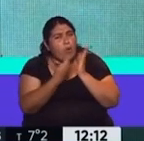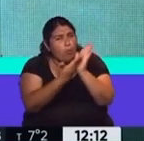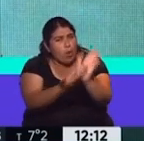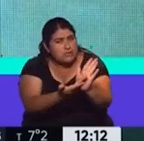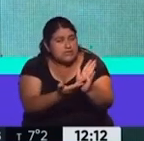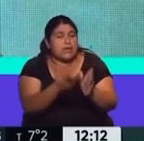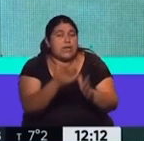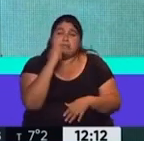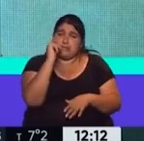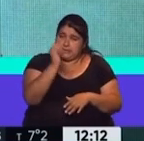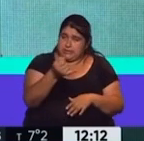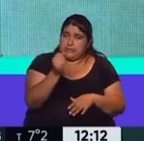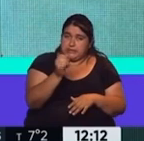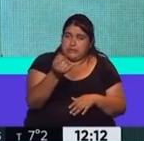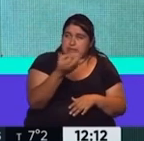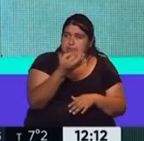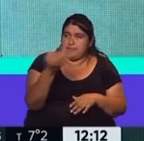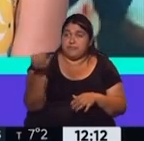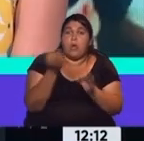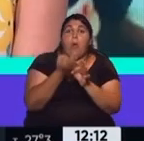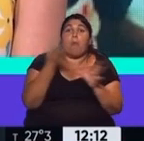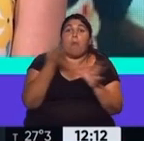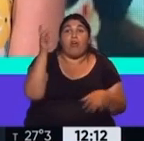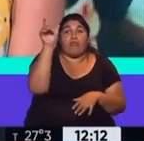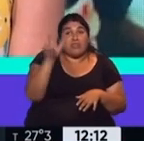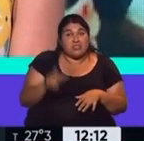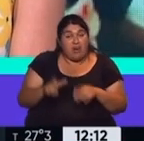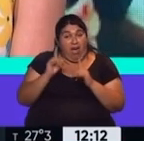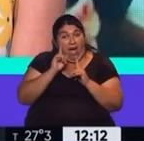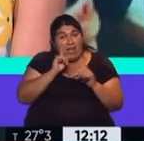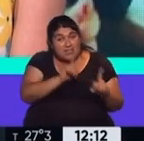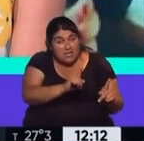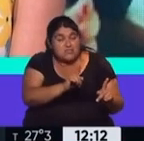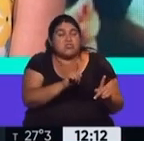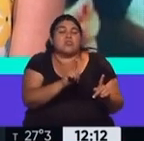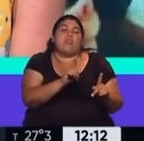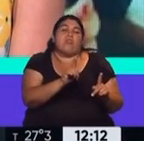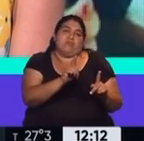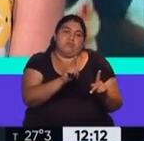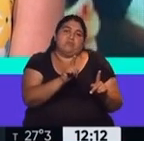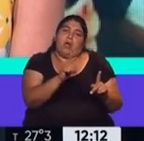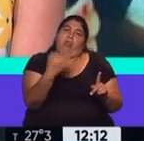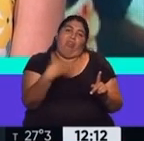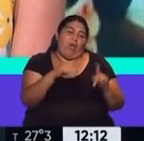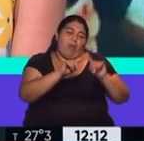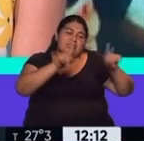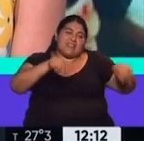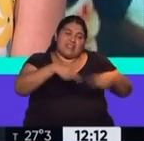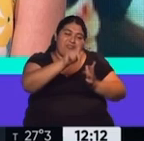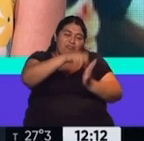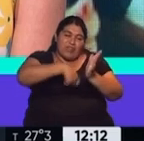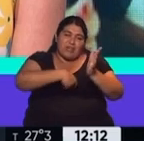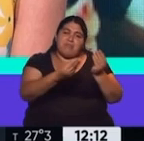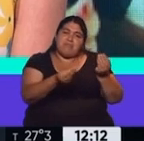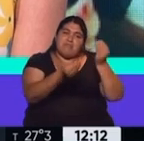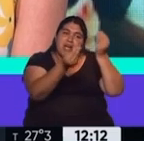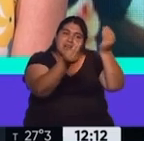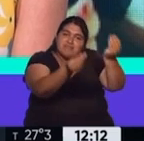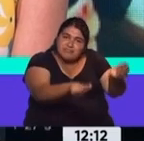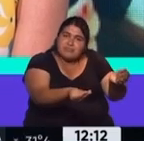de vacunación el profesional que lo atienden en el tema en cuestión de este seguramente lo pueda extender con